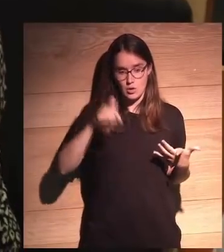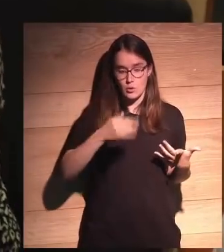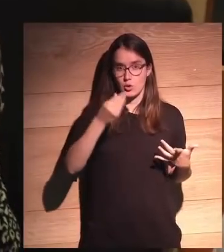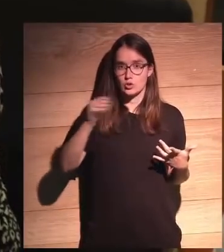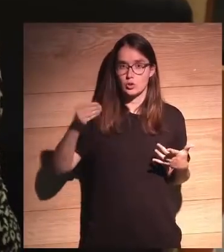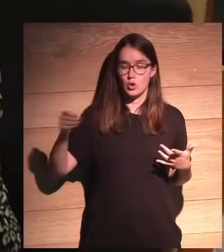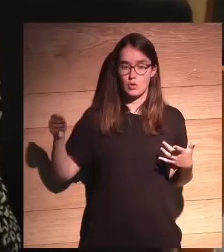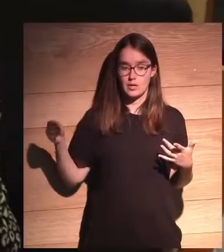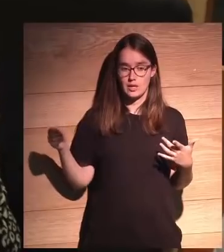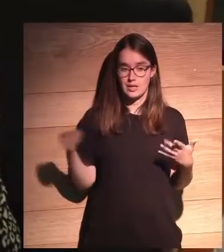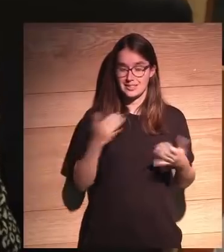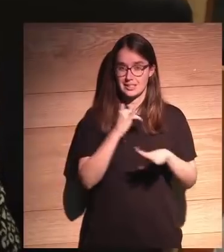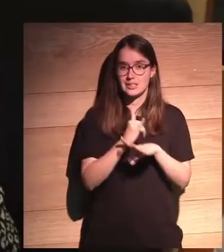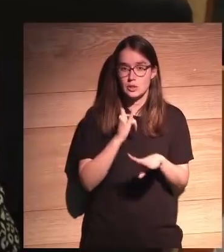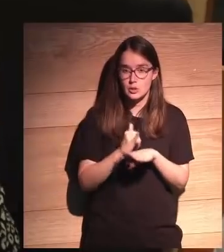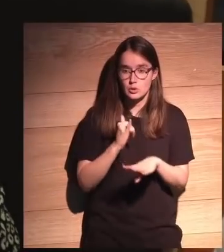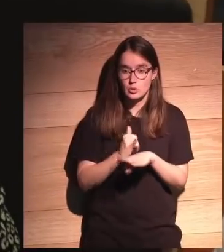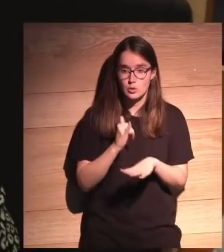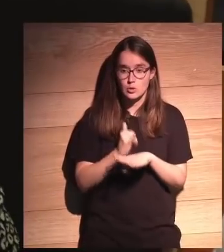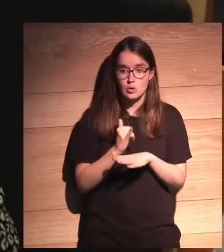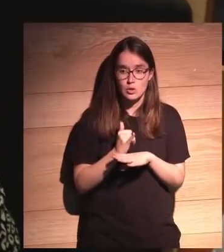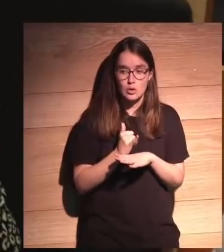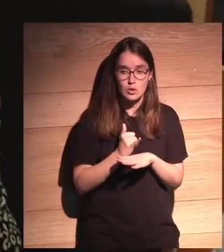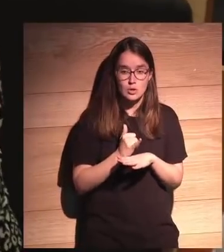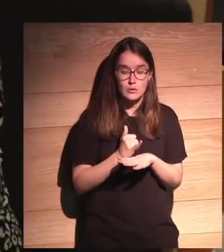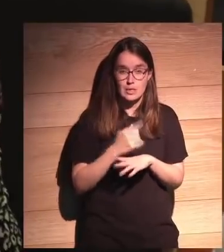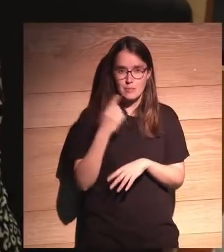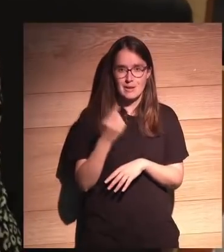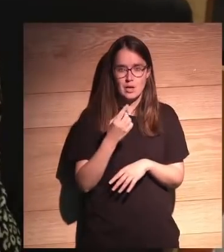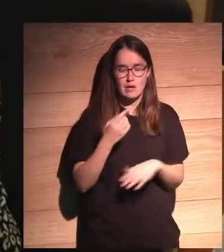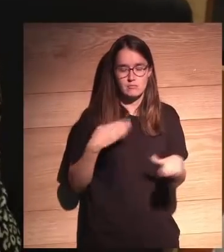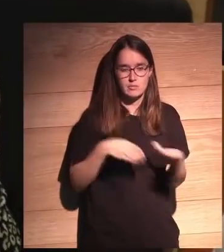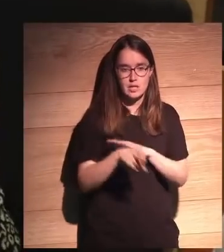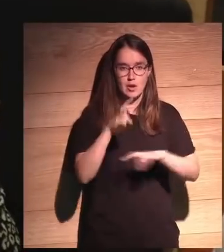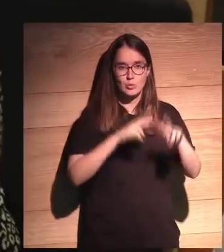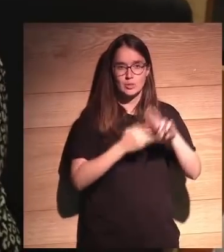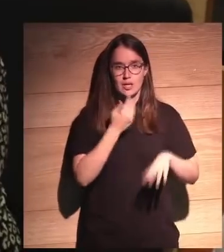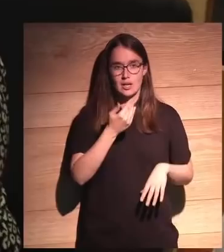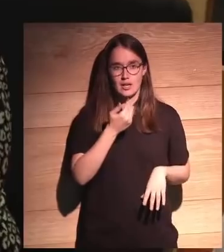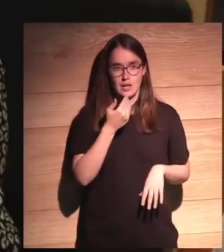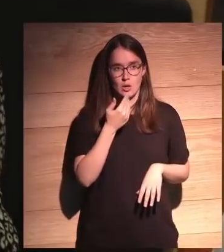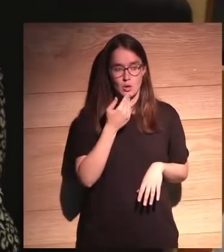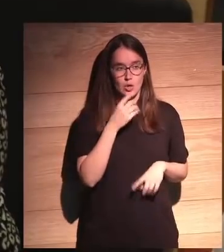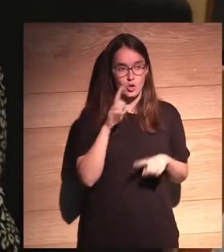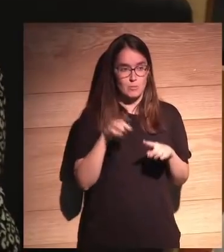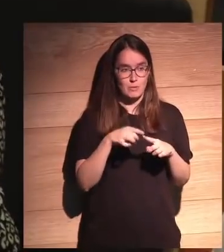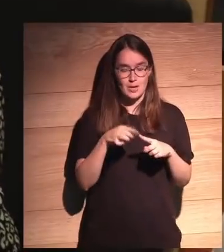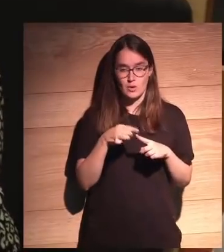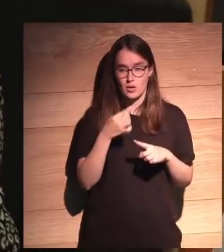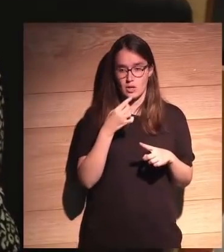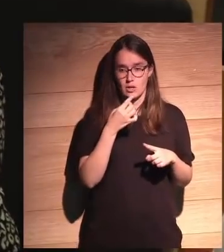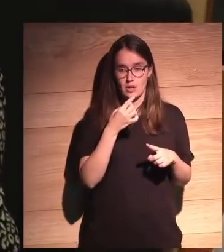chavales de instituto, de primaria, que entran a buscar algo y entran a lo primero que se ven es